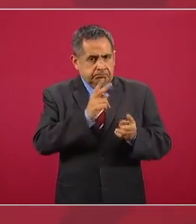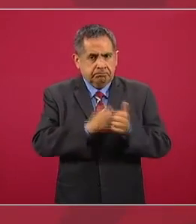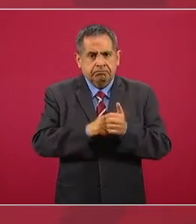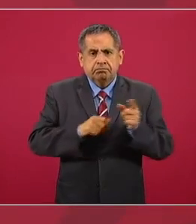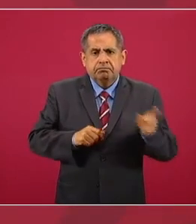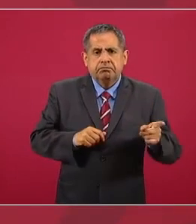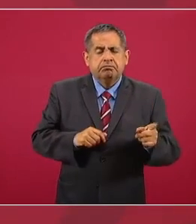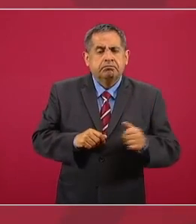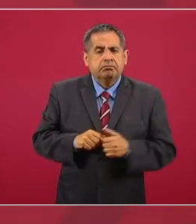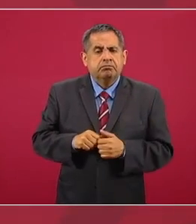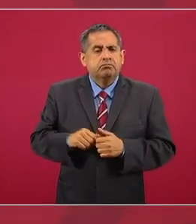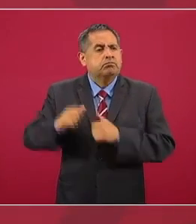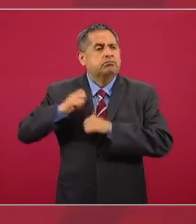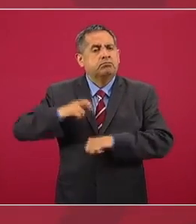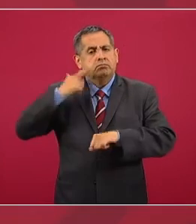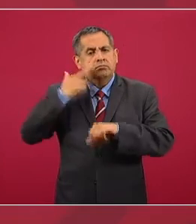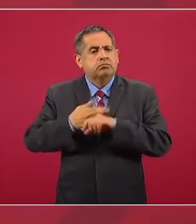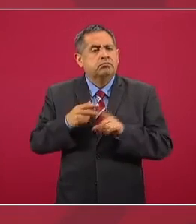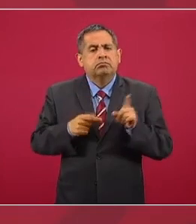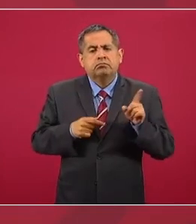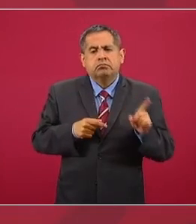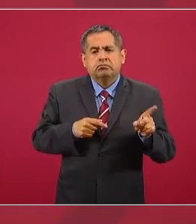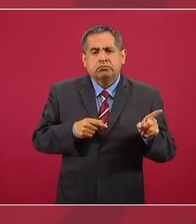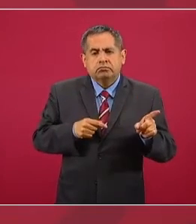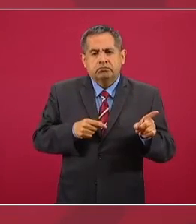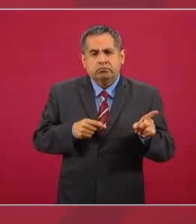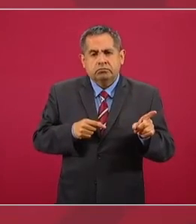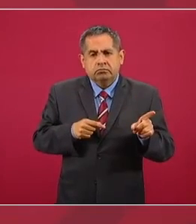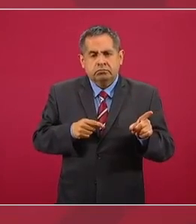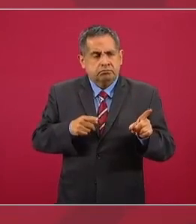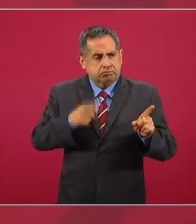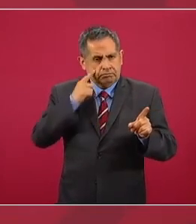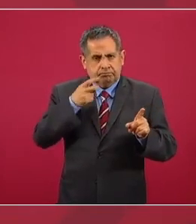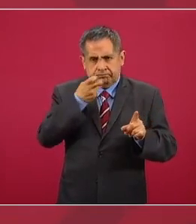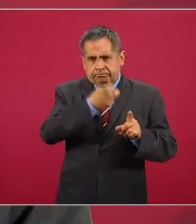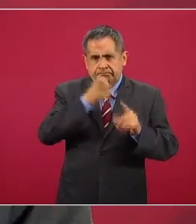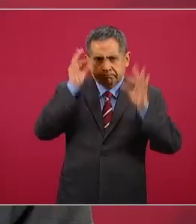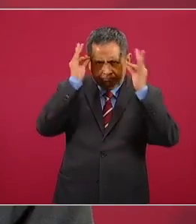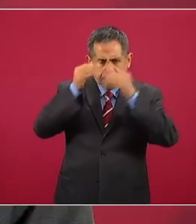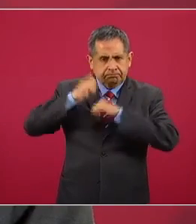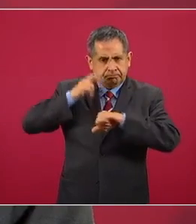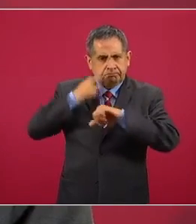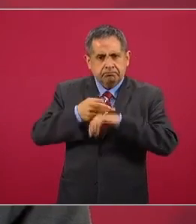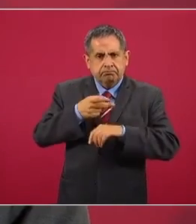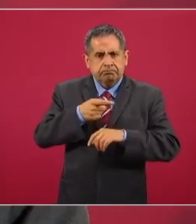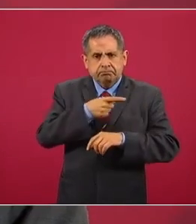que el encargado de atender los consulados